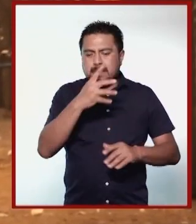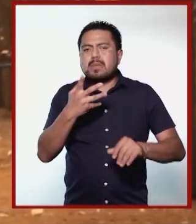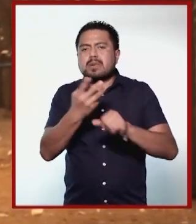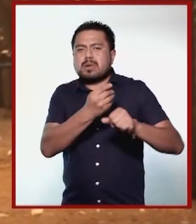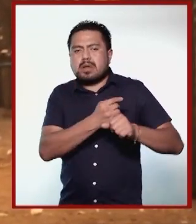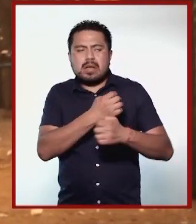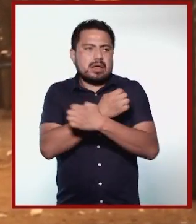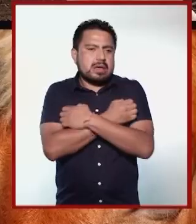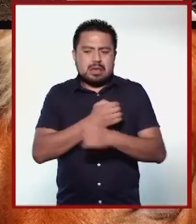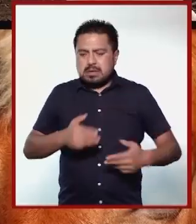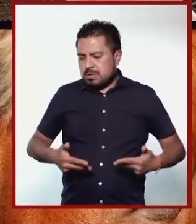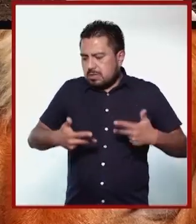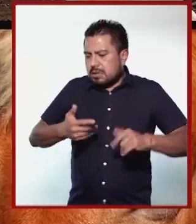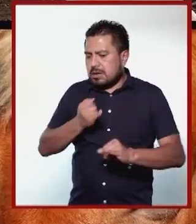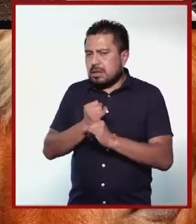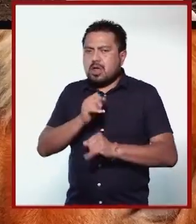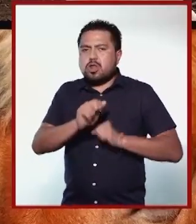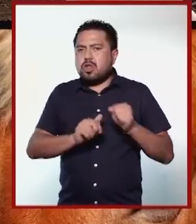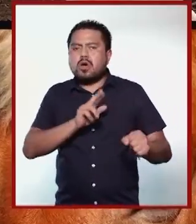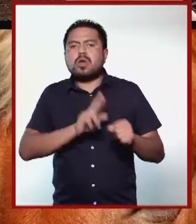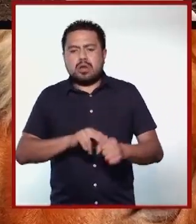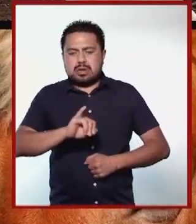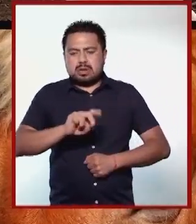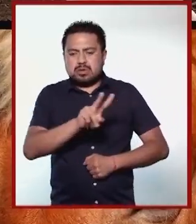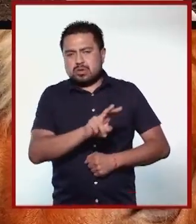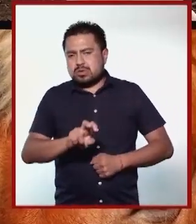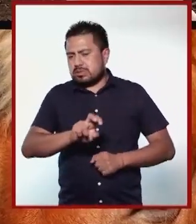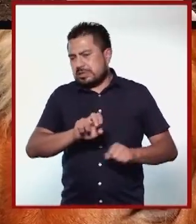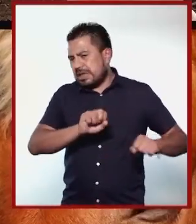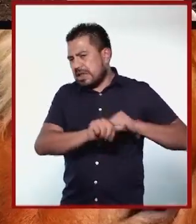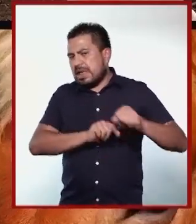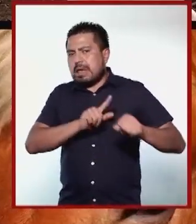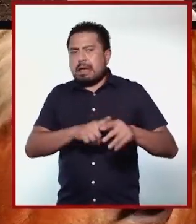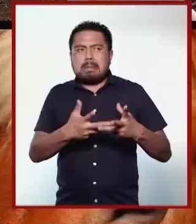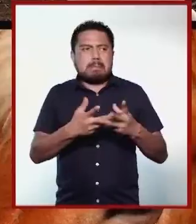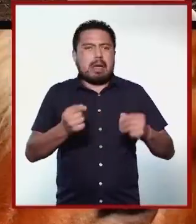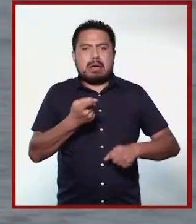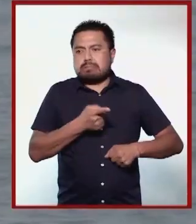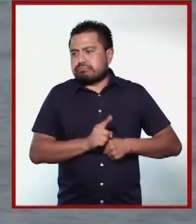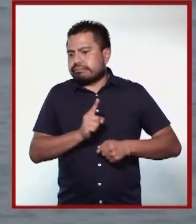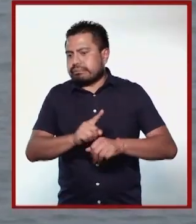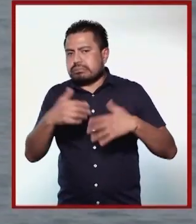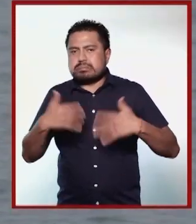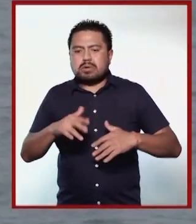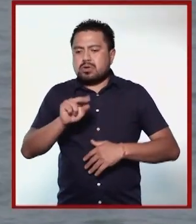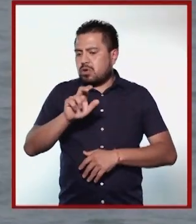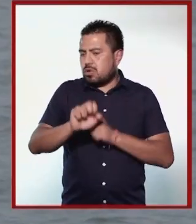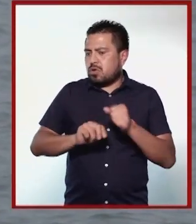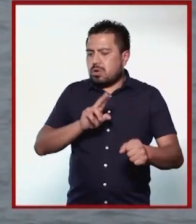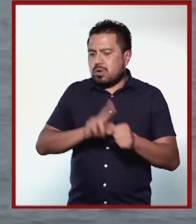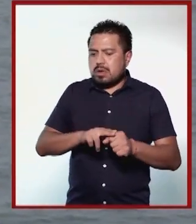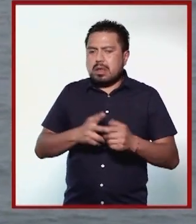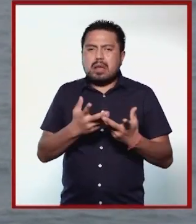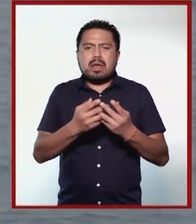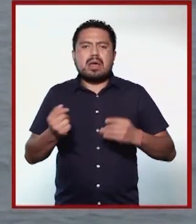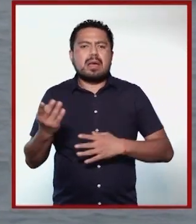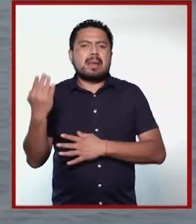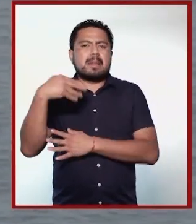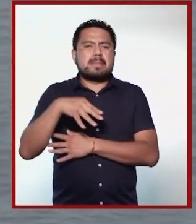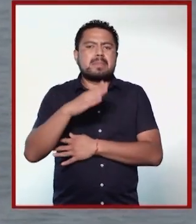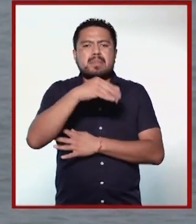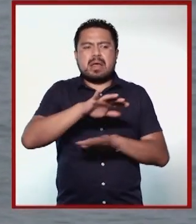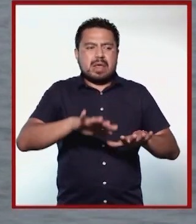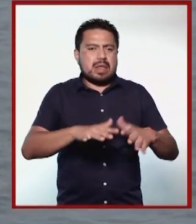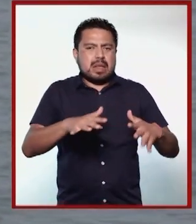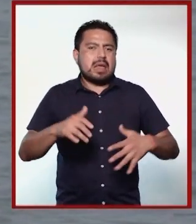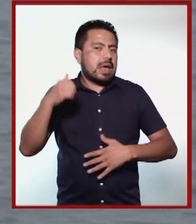educativos en línea. Es normal que 200 especies se extingan cada día. No es normal el avistamiento de una ballena en la costa